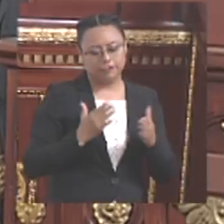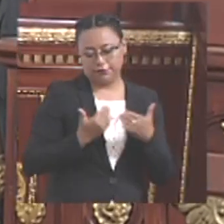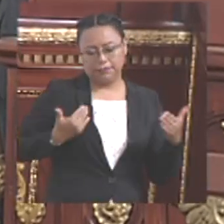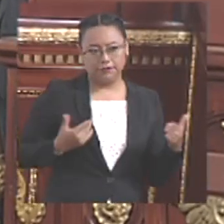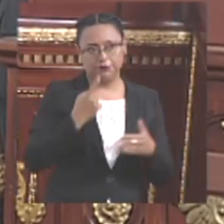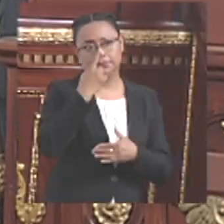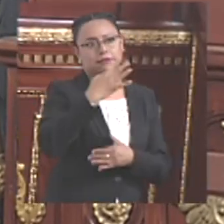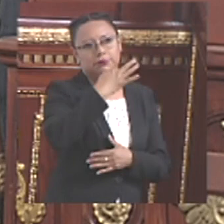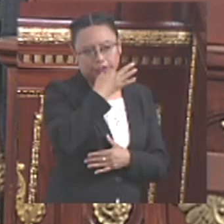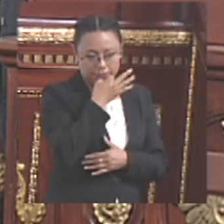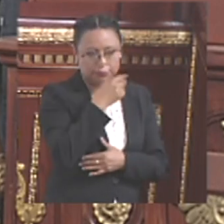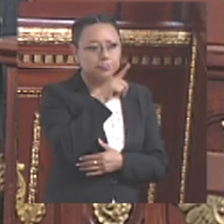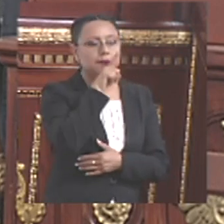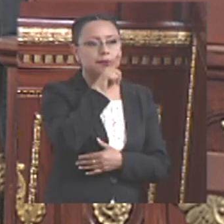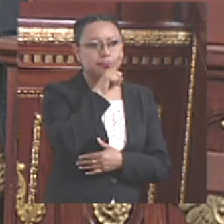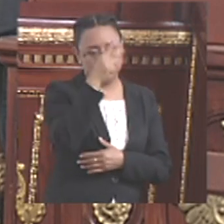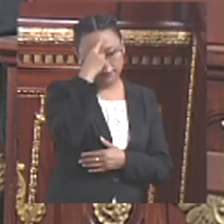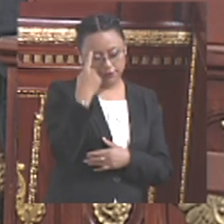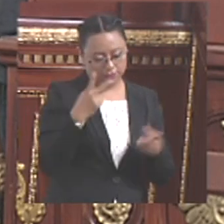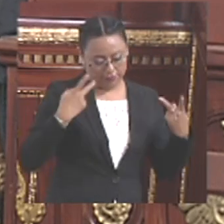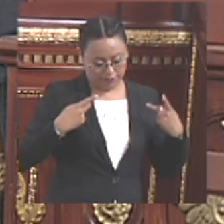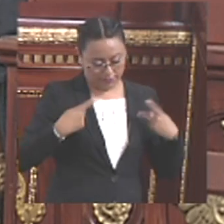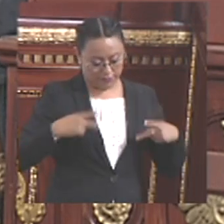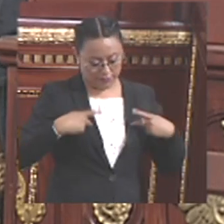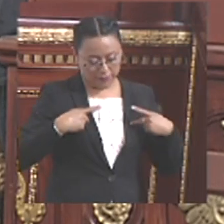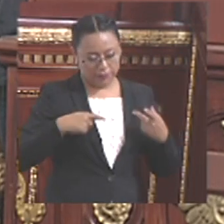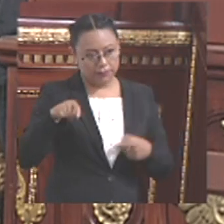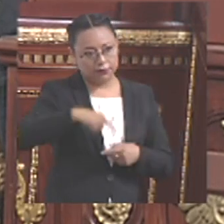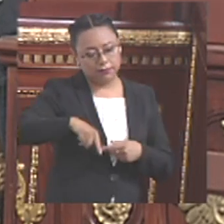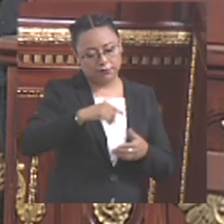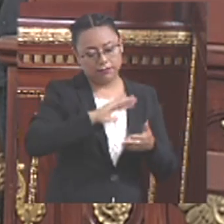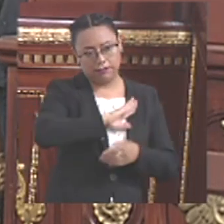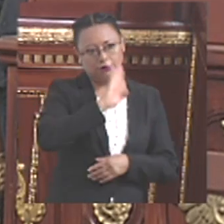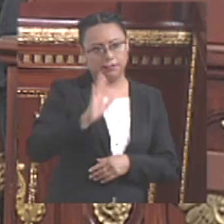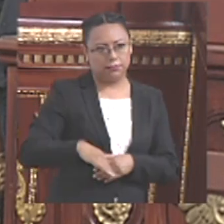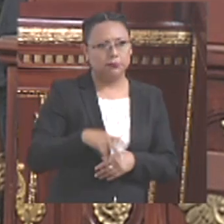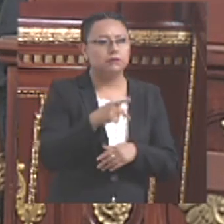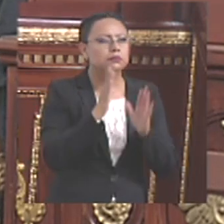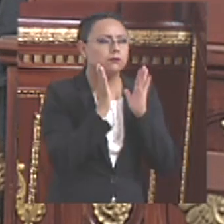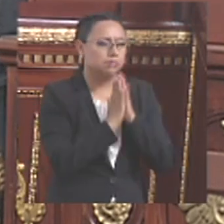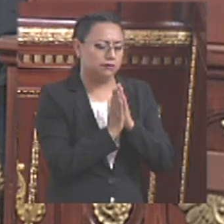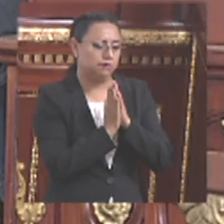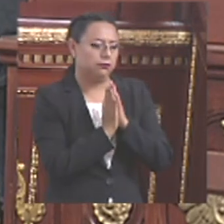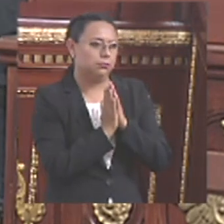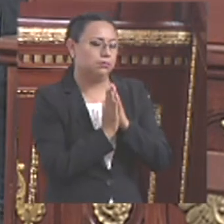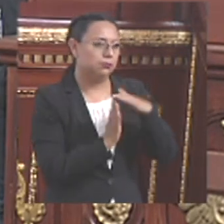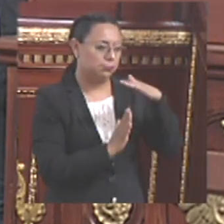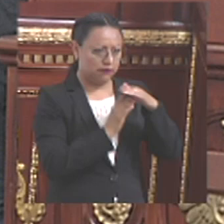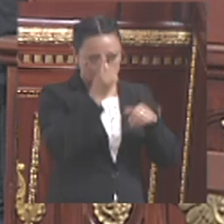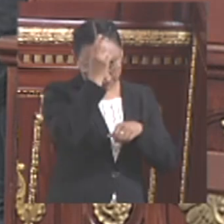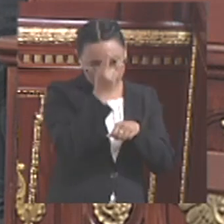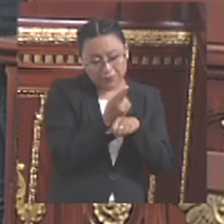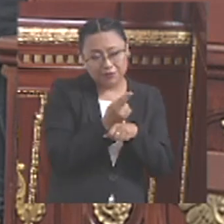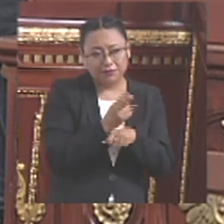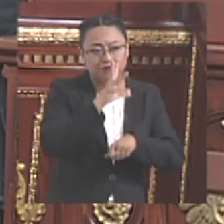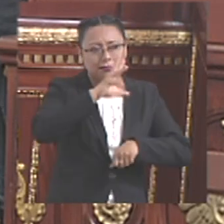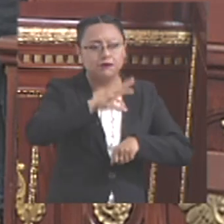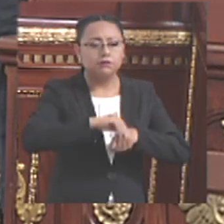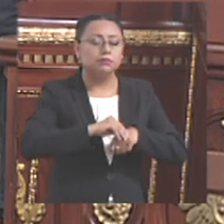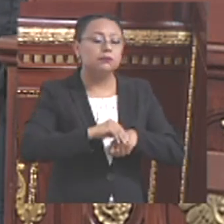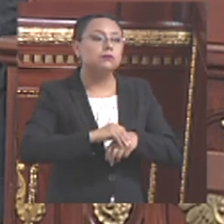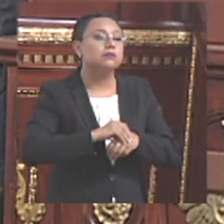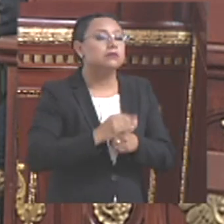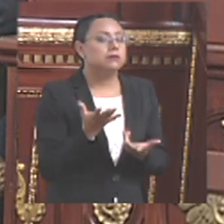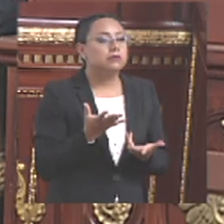quiero solicitar respetuosamente a la mesa nos conceda un minuto de silencio más por aquellas personas damnificadas